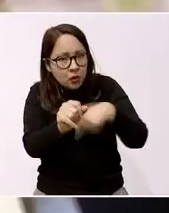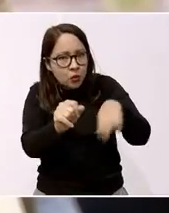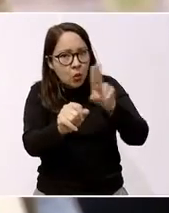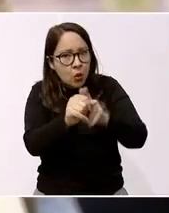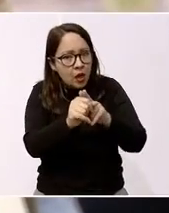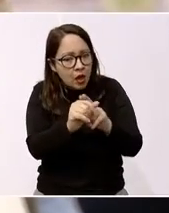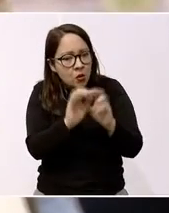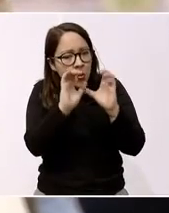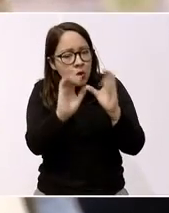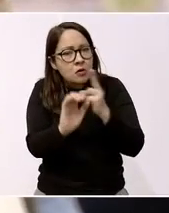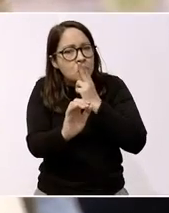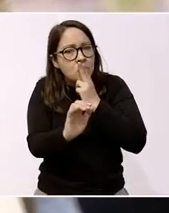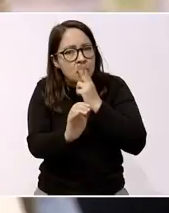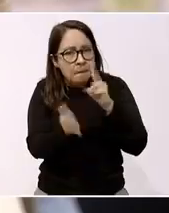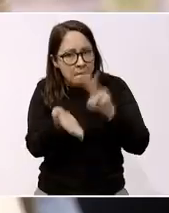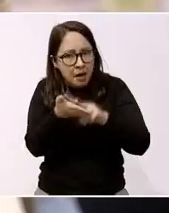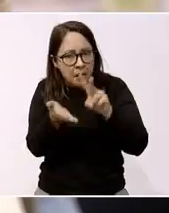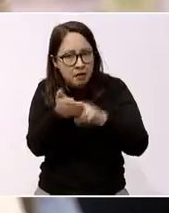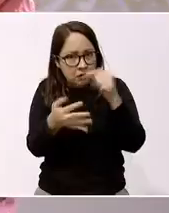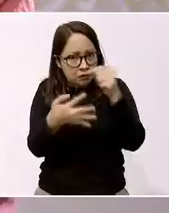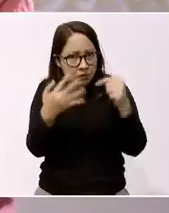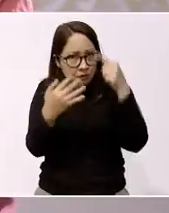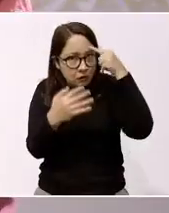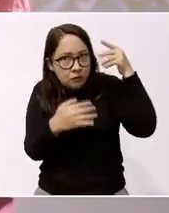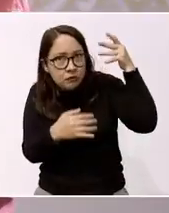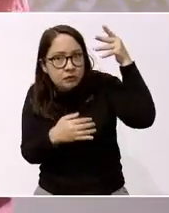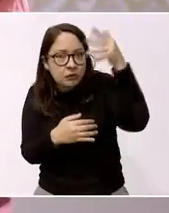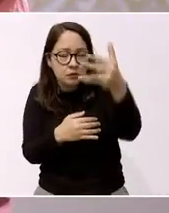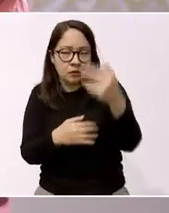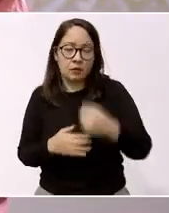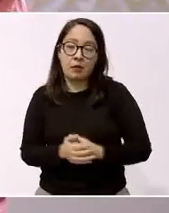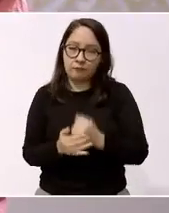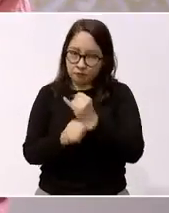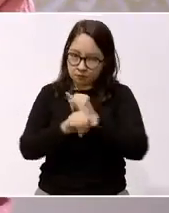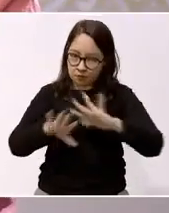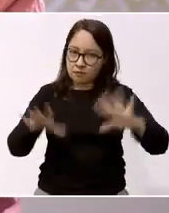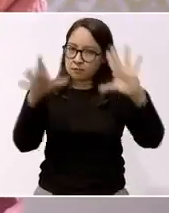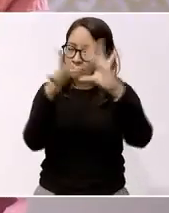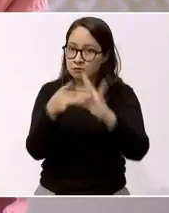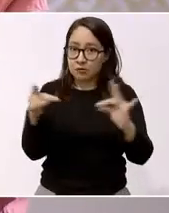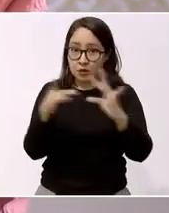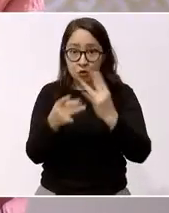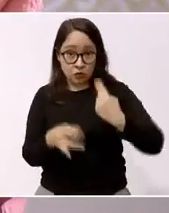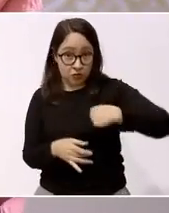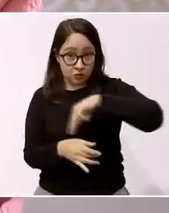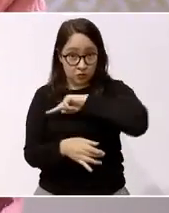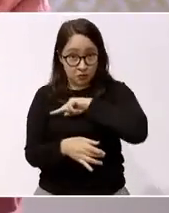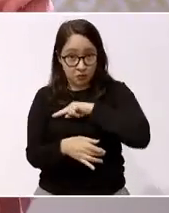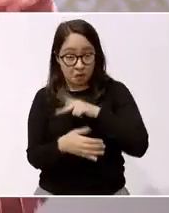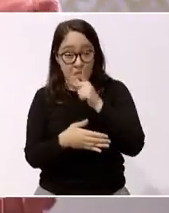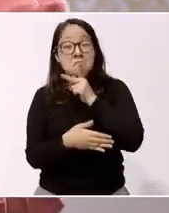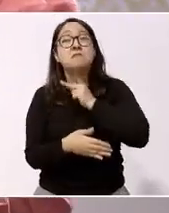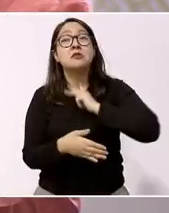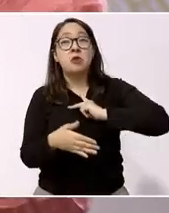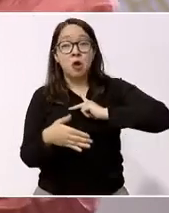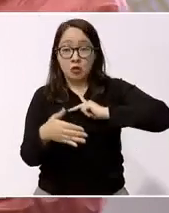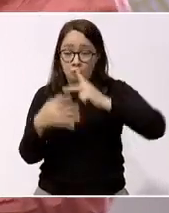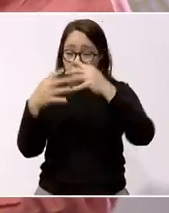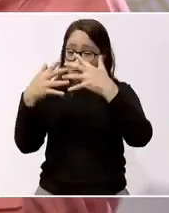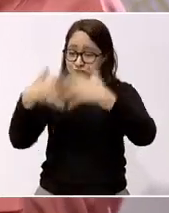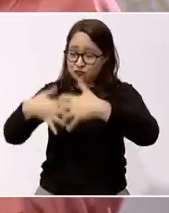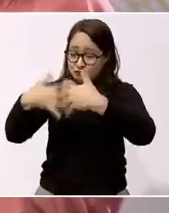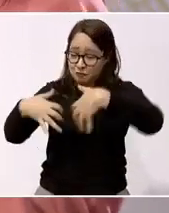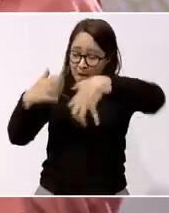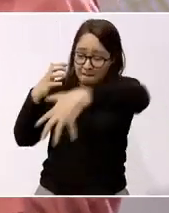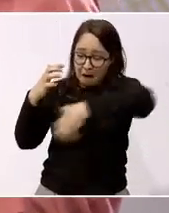doy algunos datos. No vamos a extraer más petróleo que el que se necesite